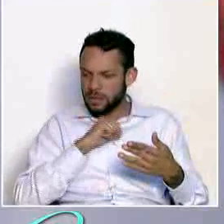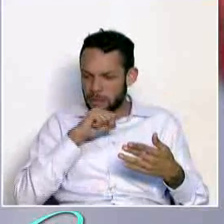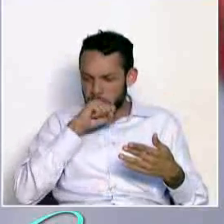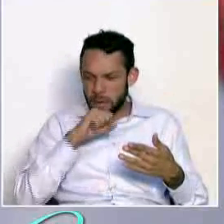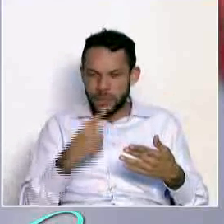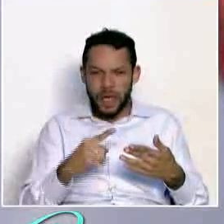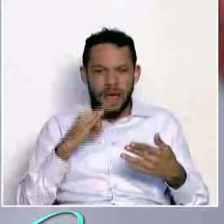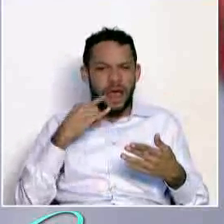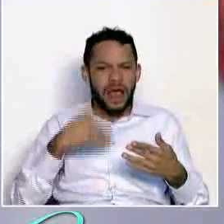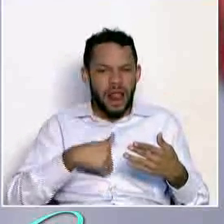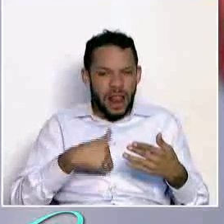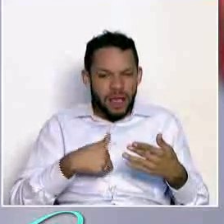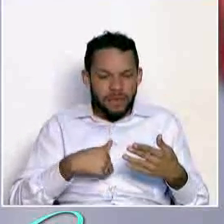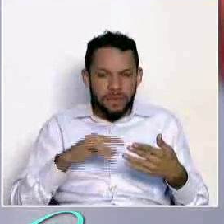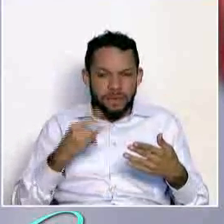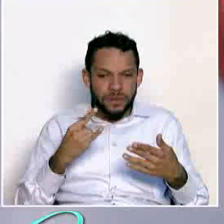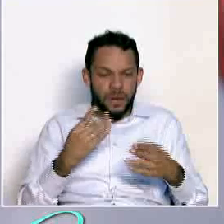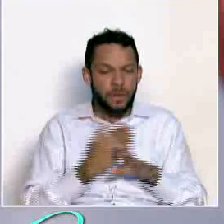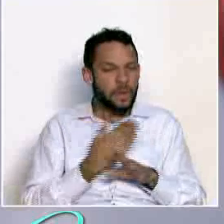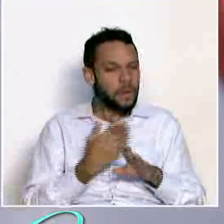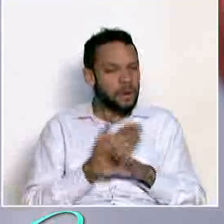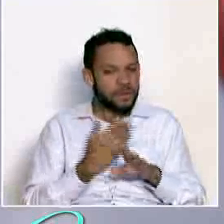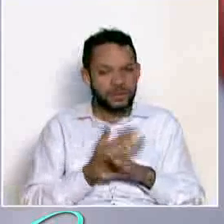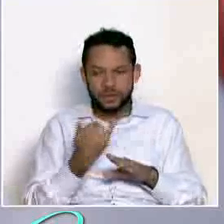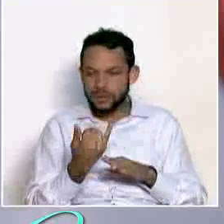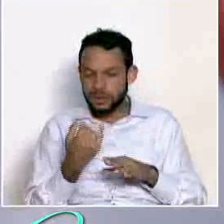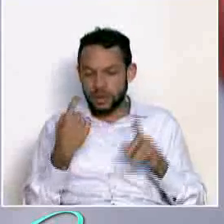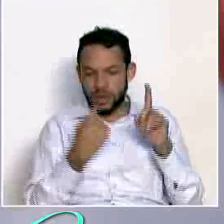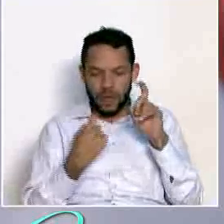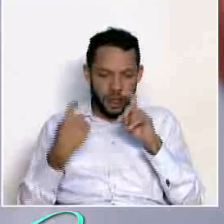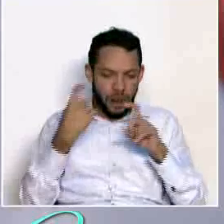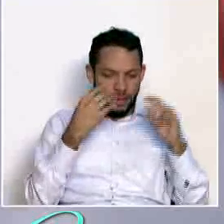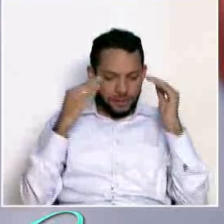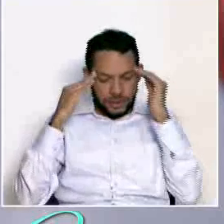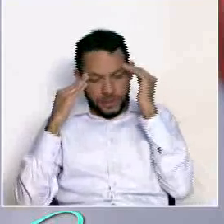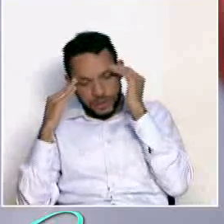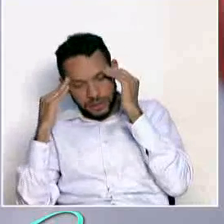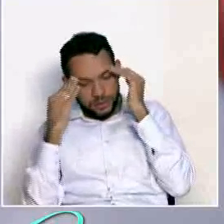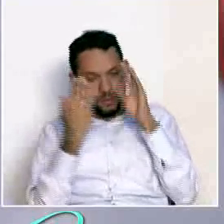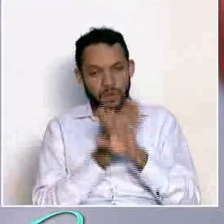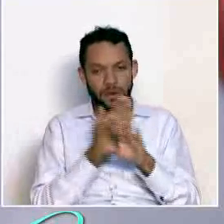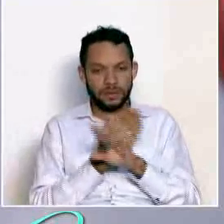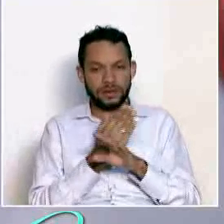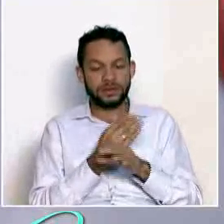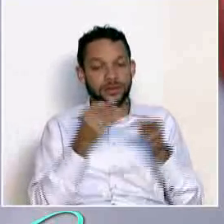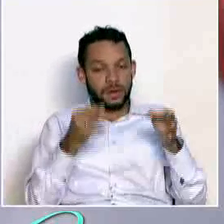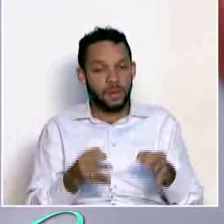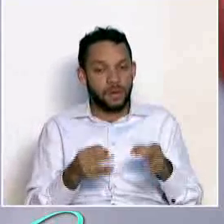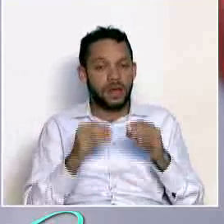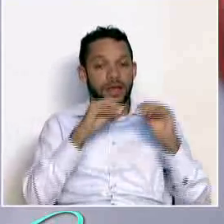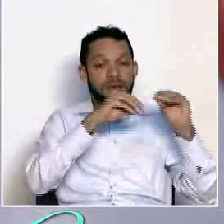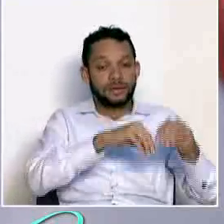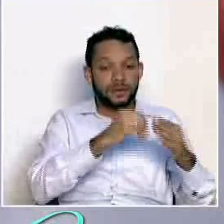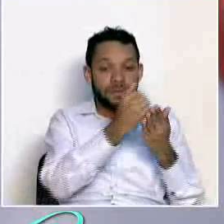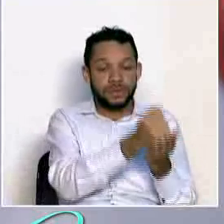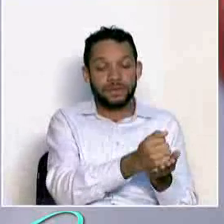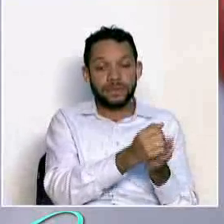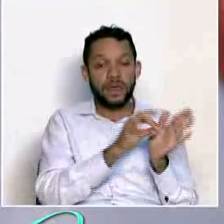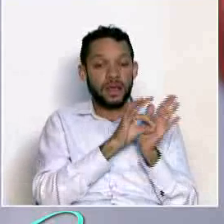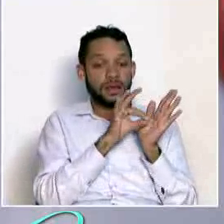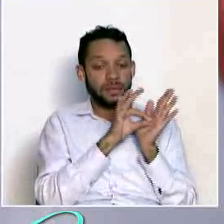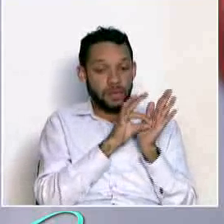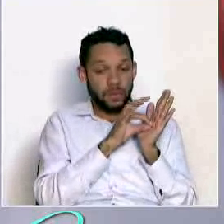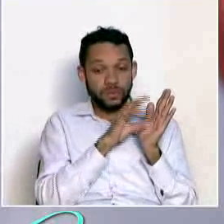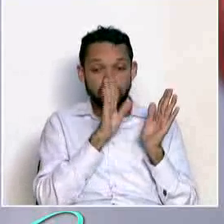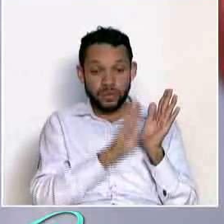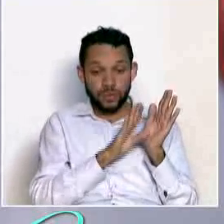hábitos compulsivos o de algunos trastornos de la mente, pero en especial en los casos de las adicciones, en